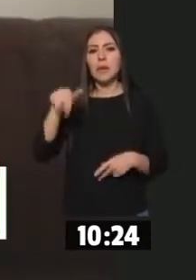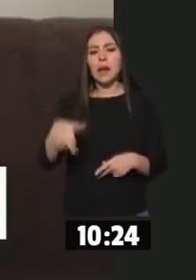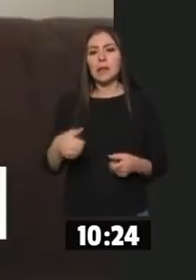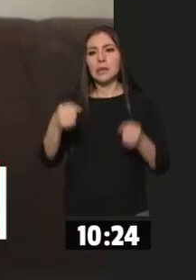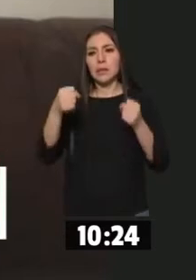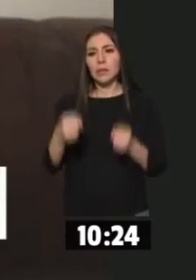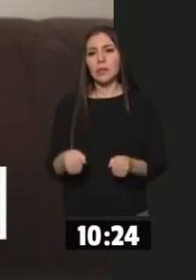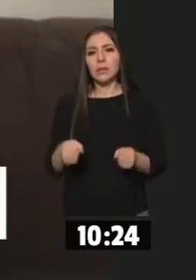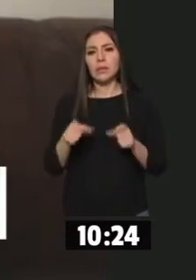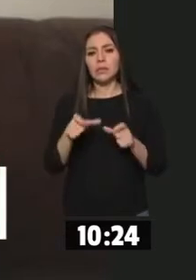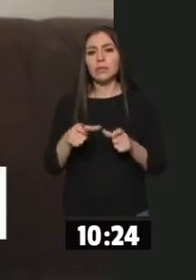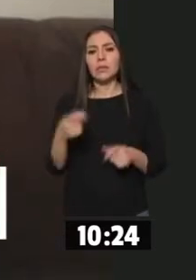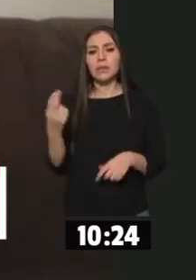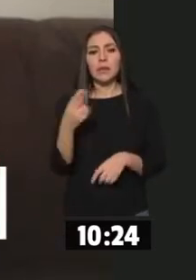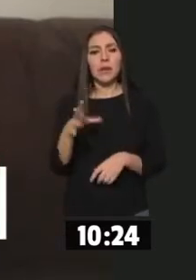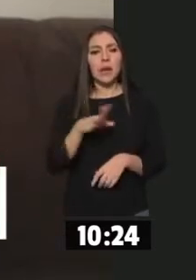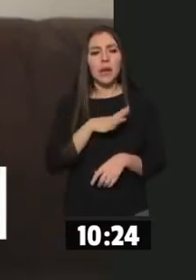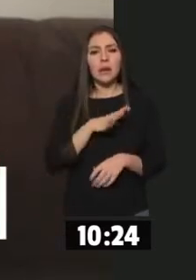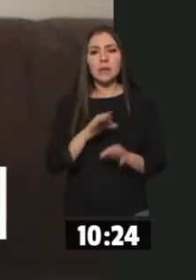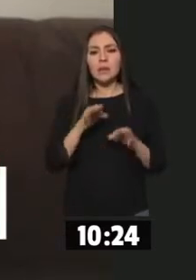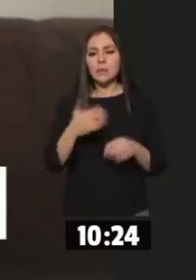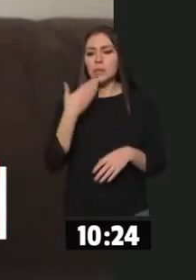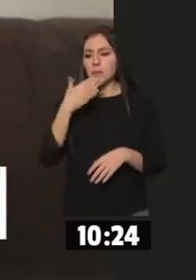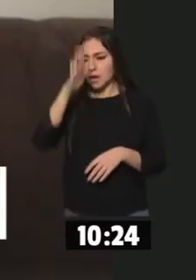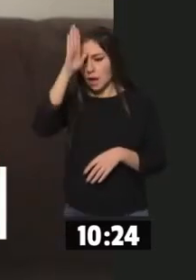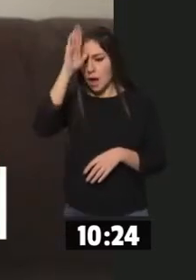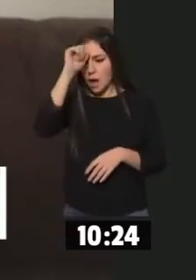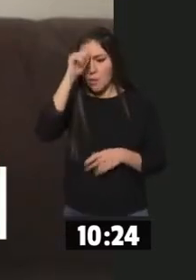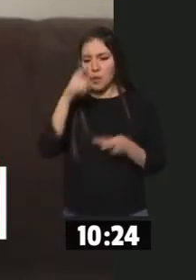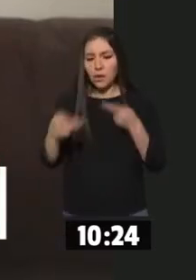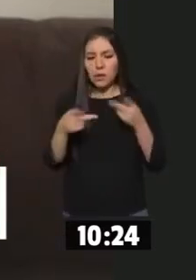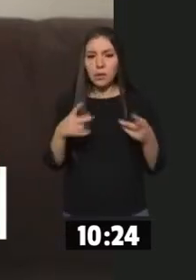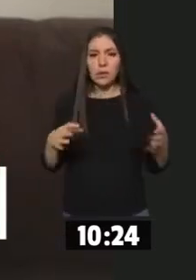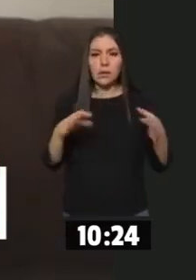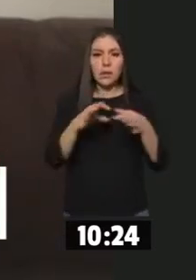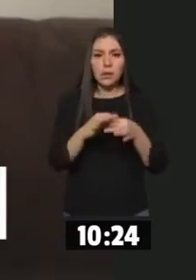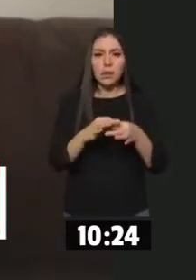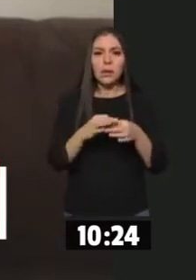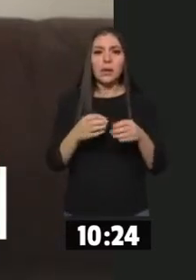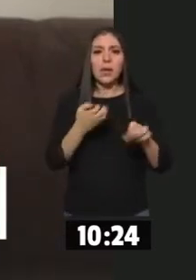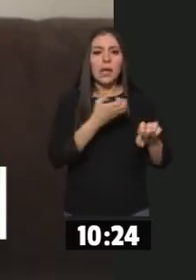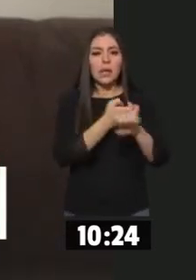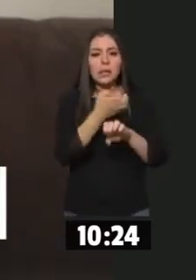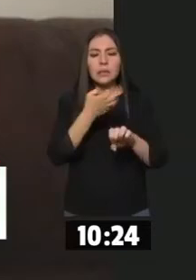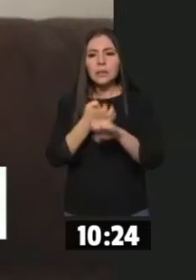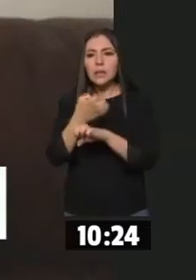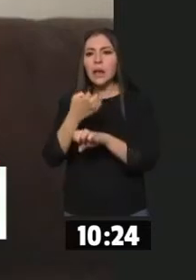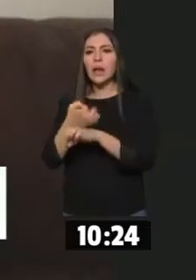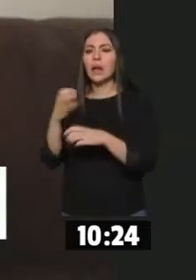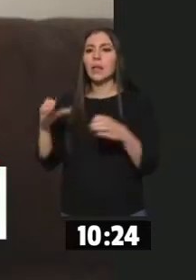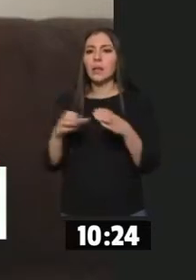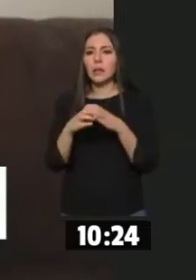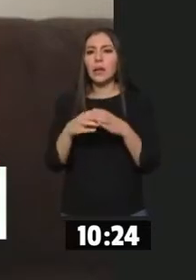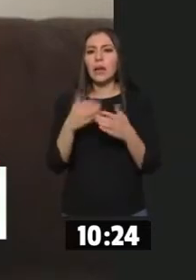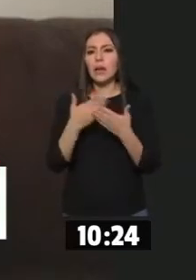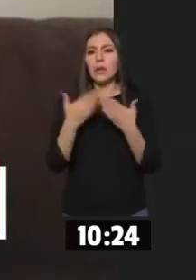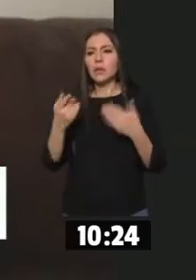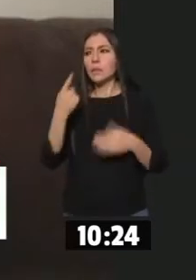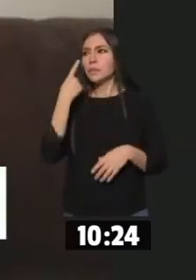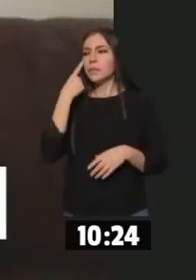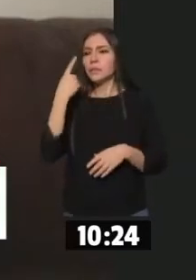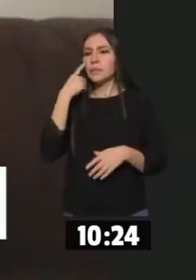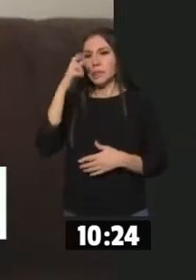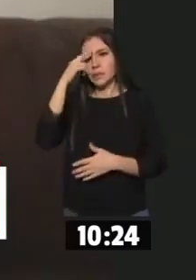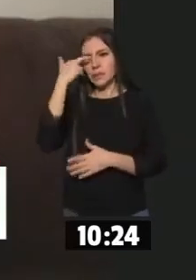pues cuente con un esquema de coordinación con los estados, con las fiscalías de los estados. Finalmente hablamos de delitos de fuero común. Cuando